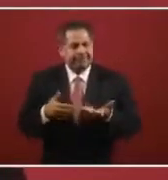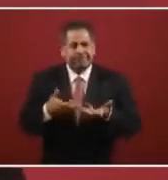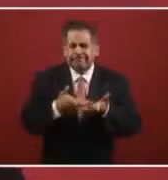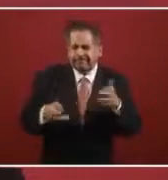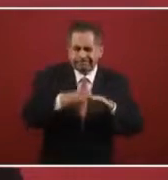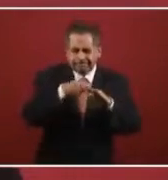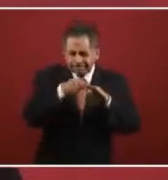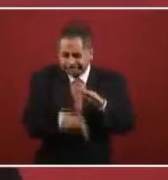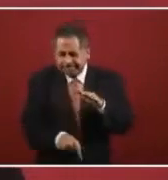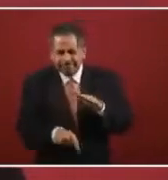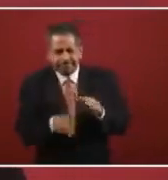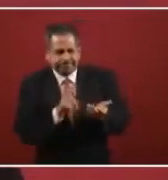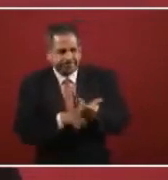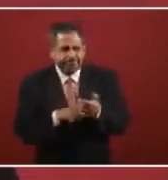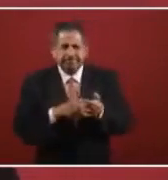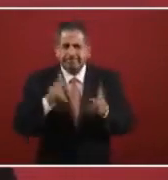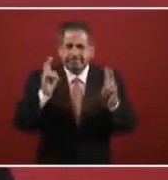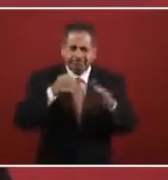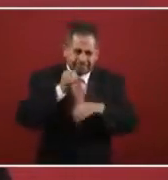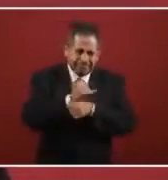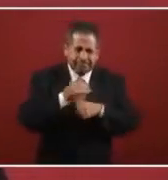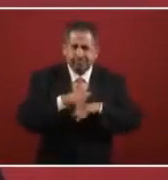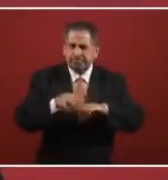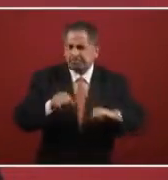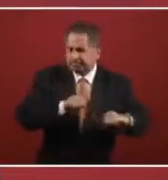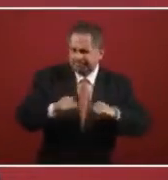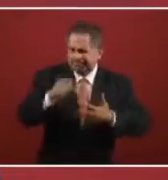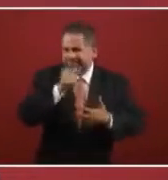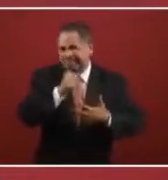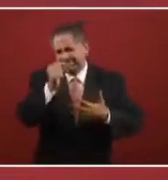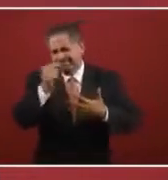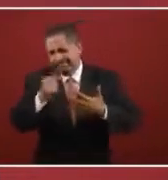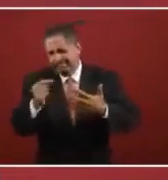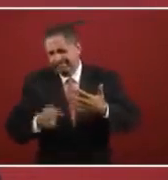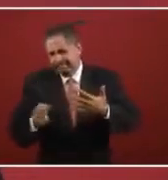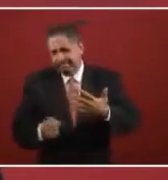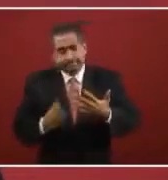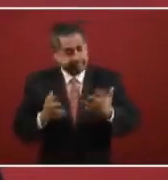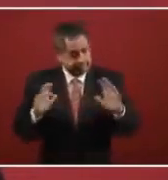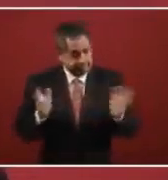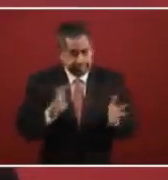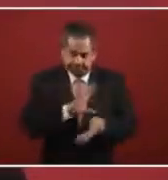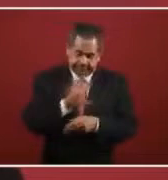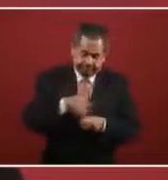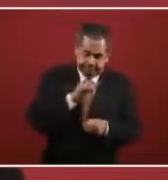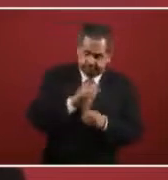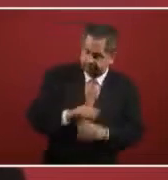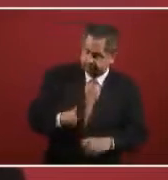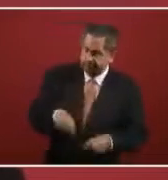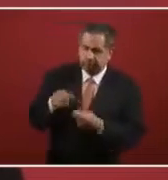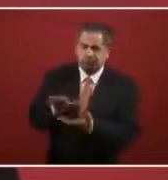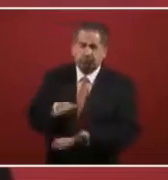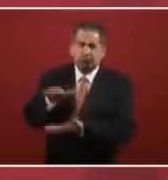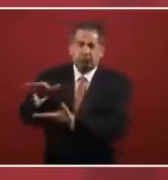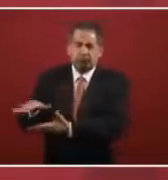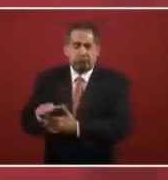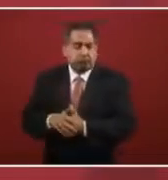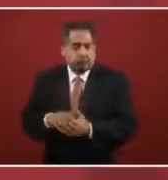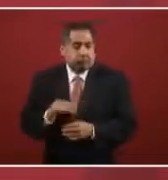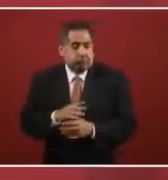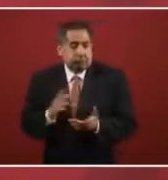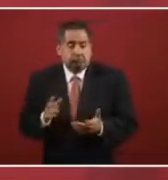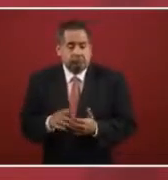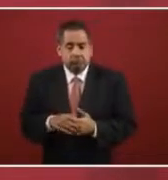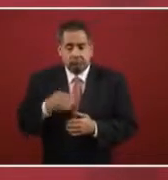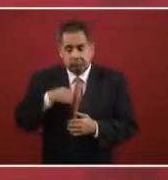all. sismología, Seismology, all the studies that needed to be done were done and turned in.